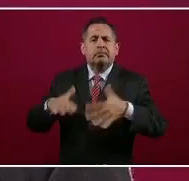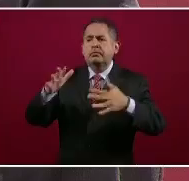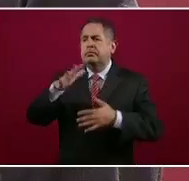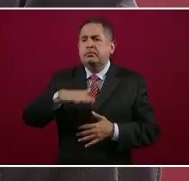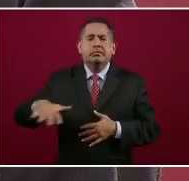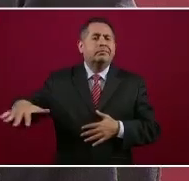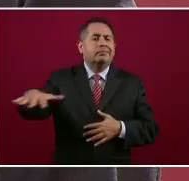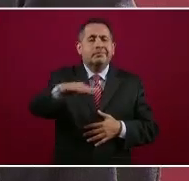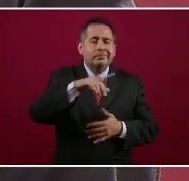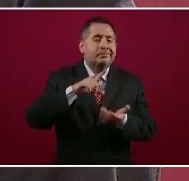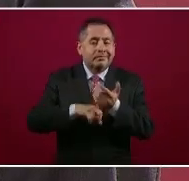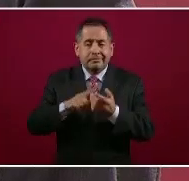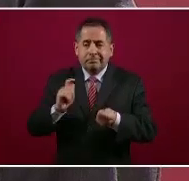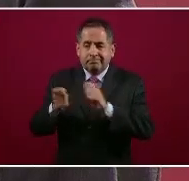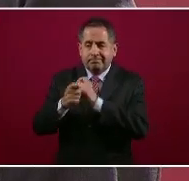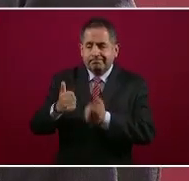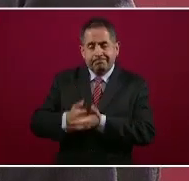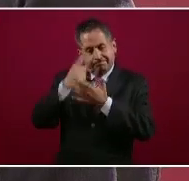cambio